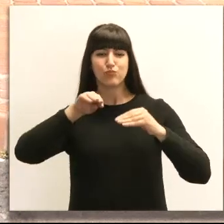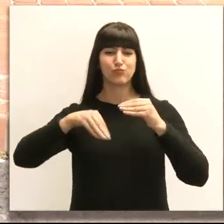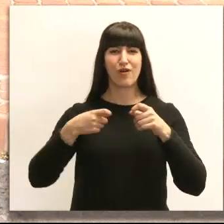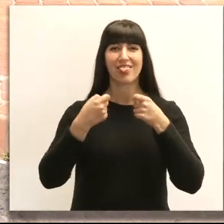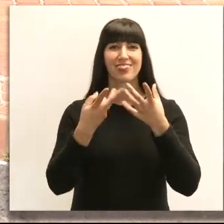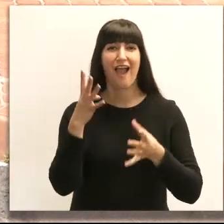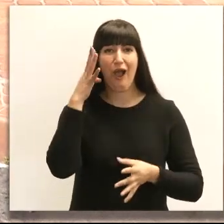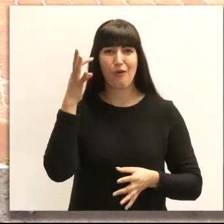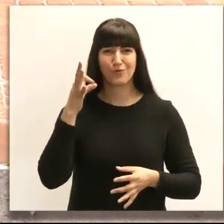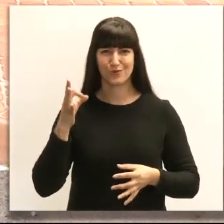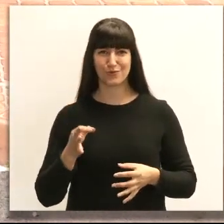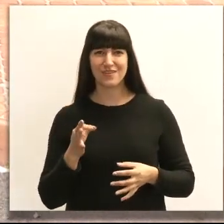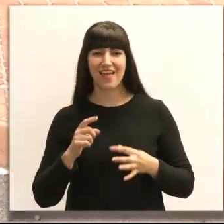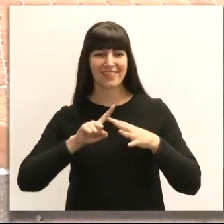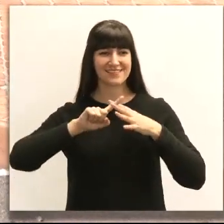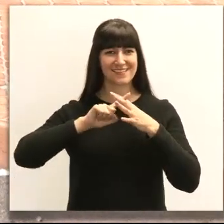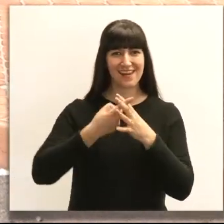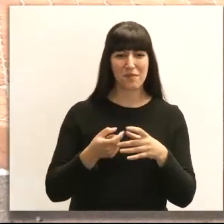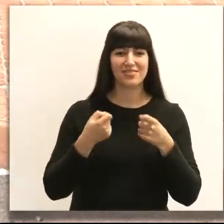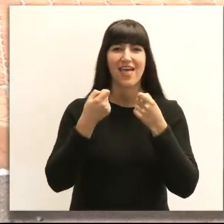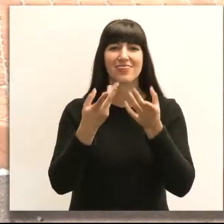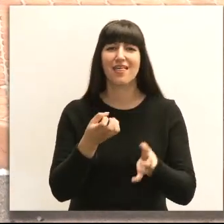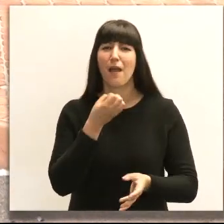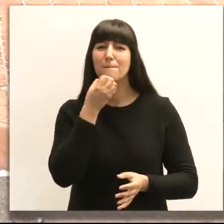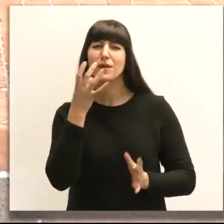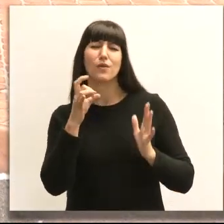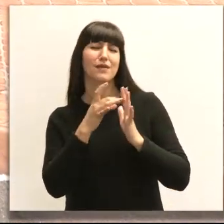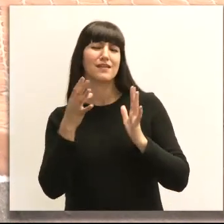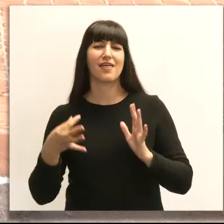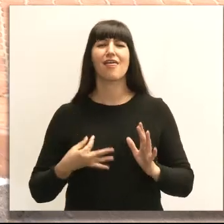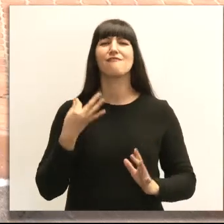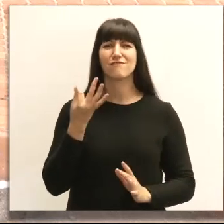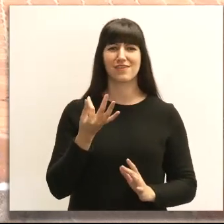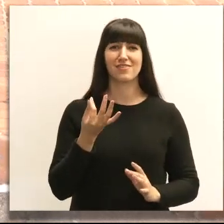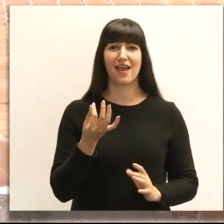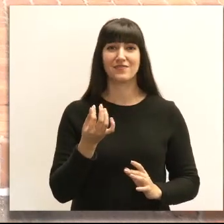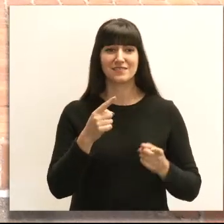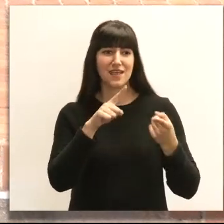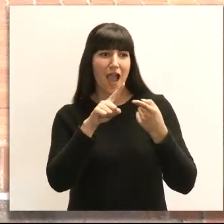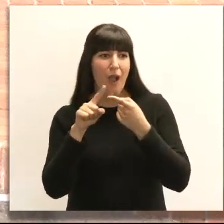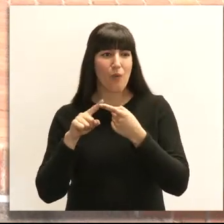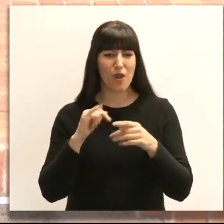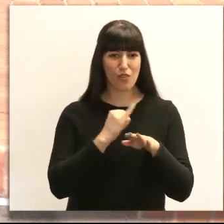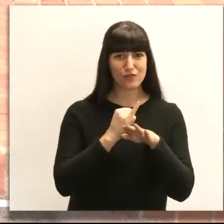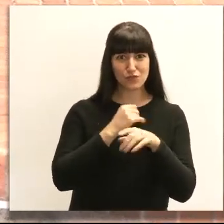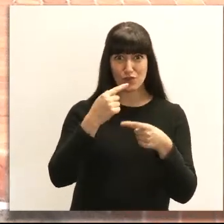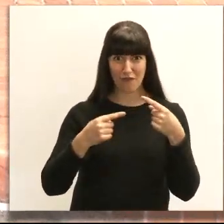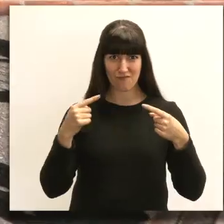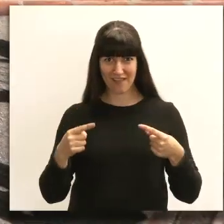Se siguen sumando oportunidades, se siguen sumando herramientas para mejorar la calidad de vida a través de la